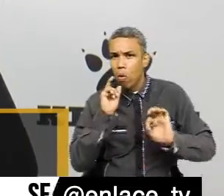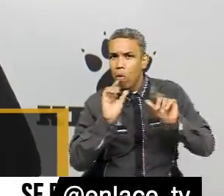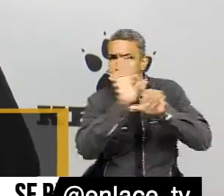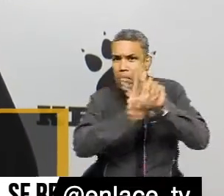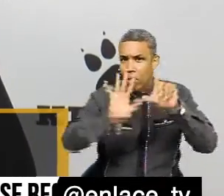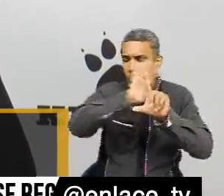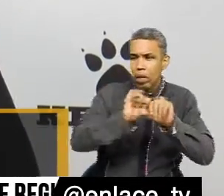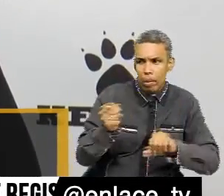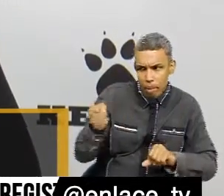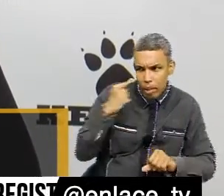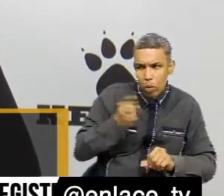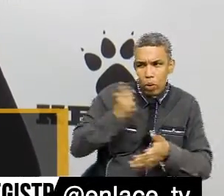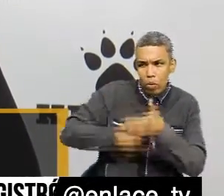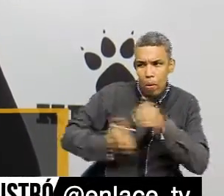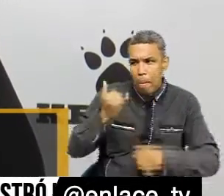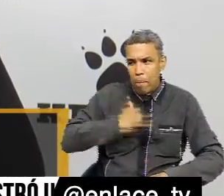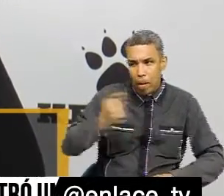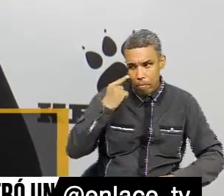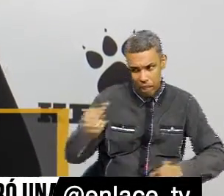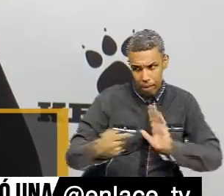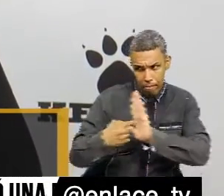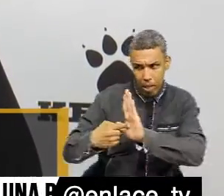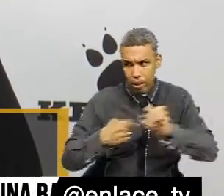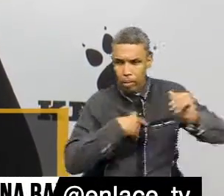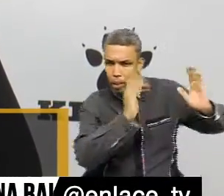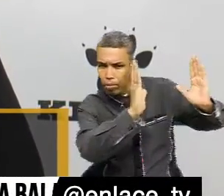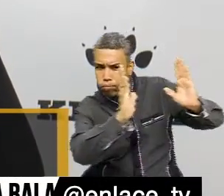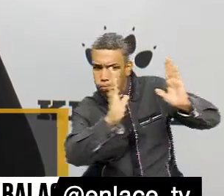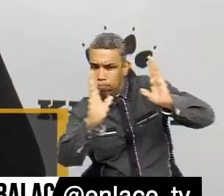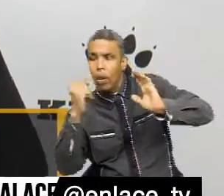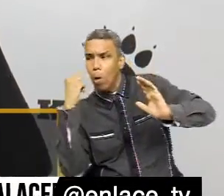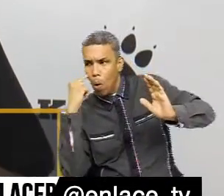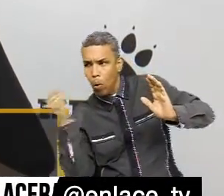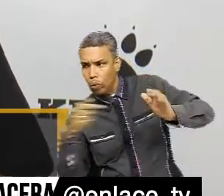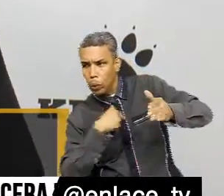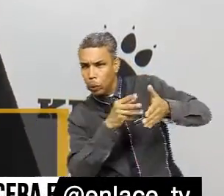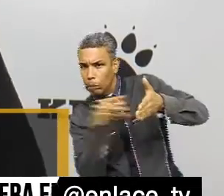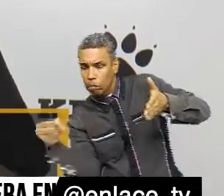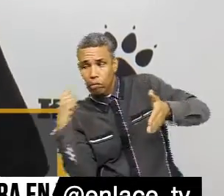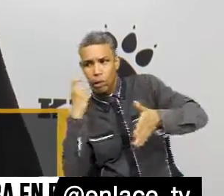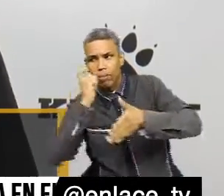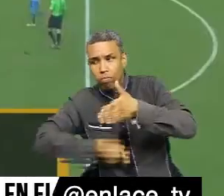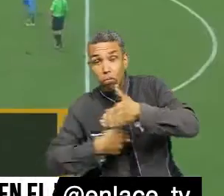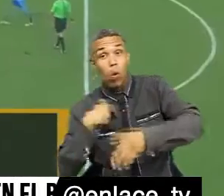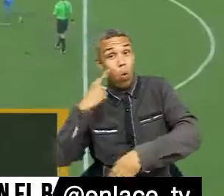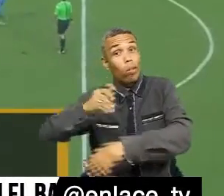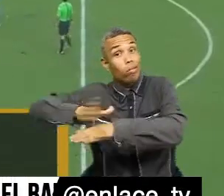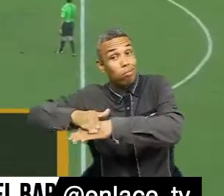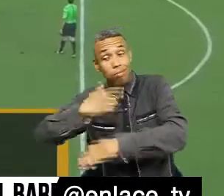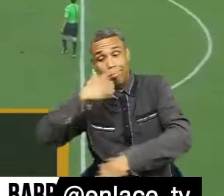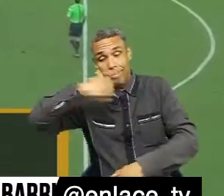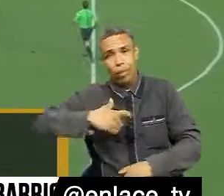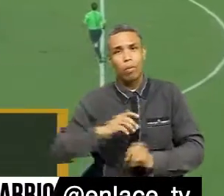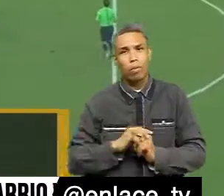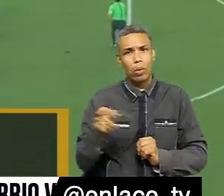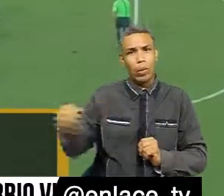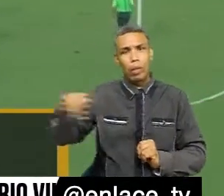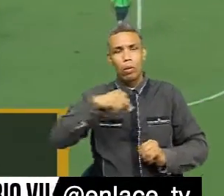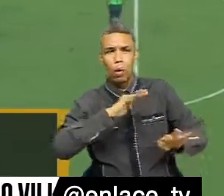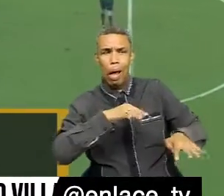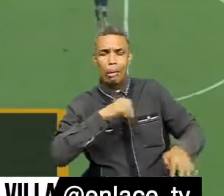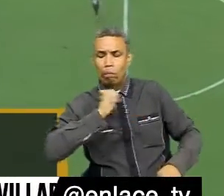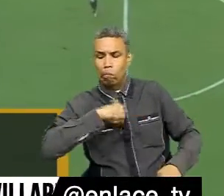han asimilado todo eso muy bien. Eso para nosotros es muy importante, saber que como grupo estamos fuertes, ellos están fuertes y